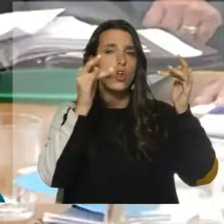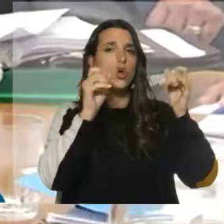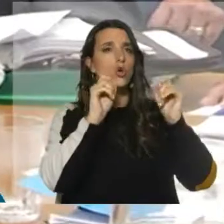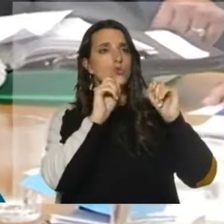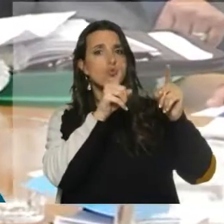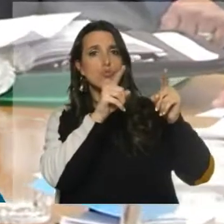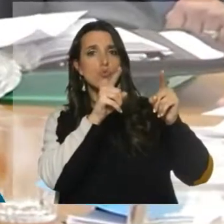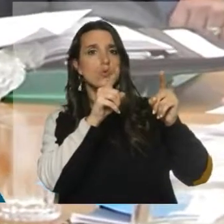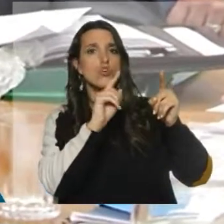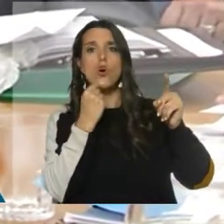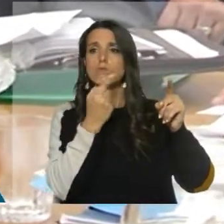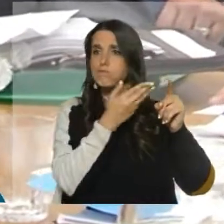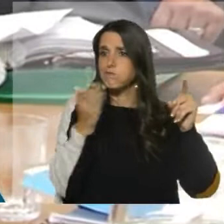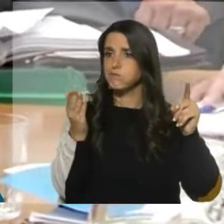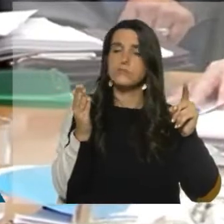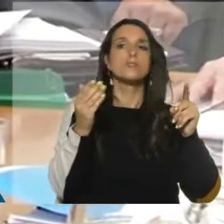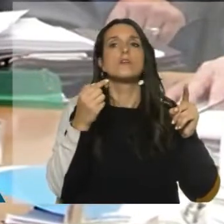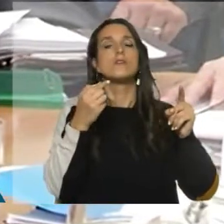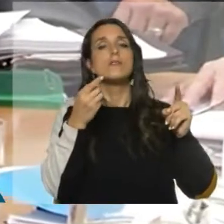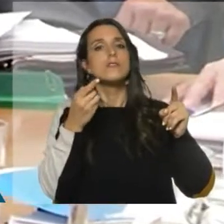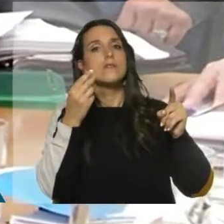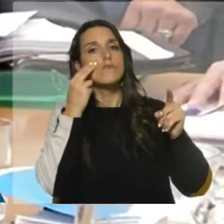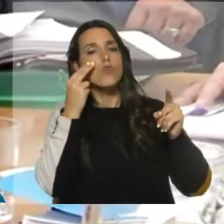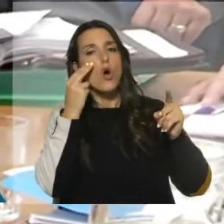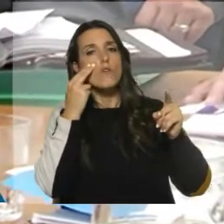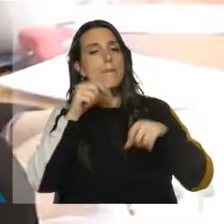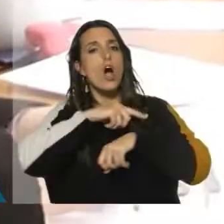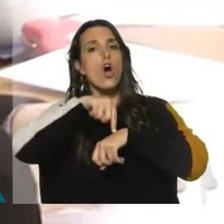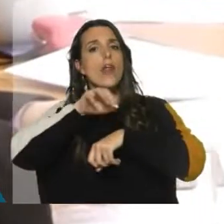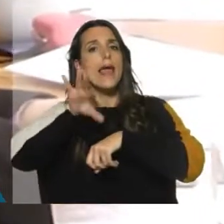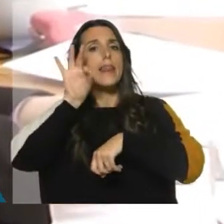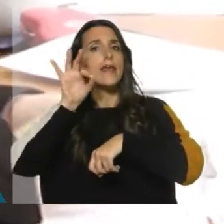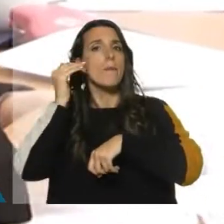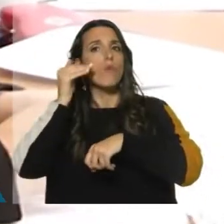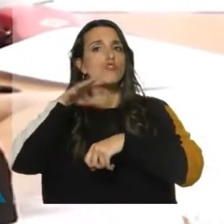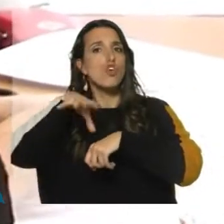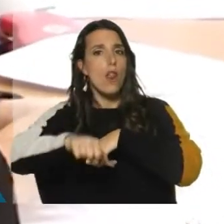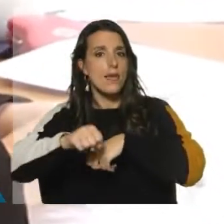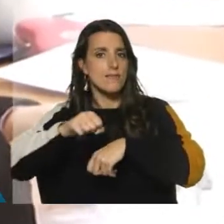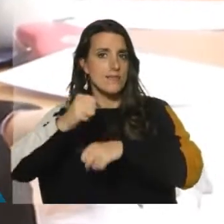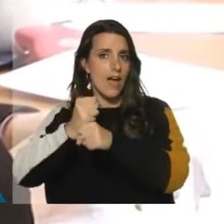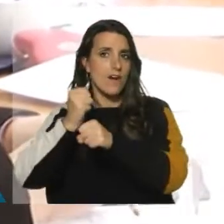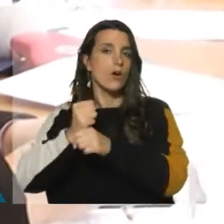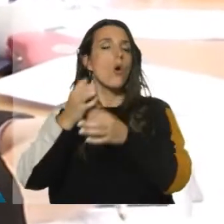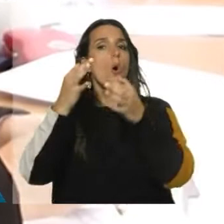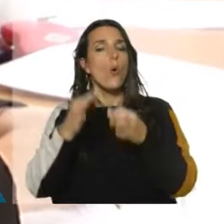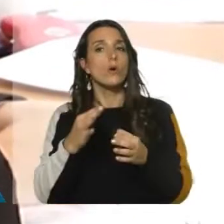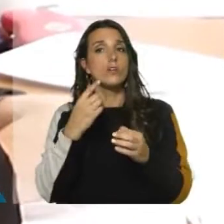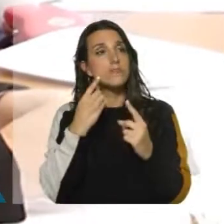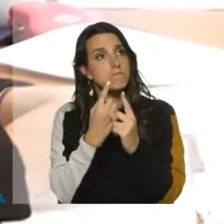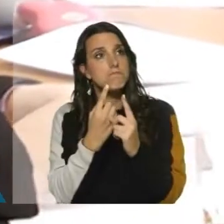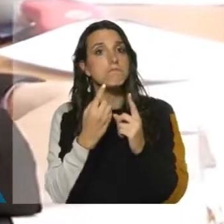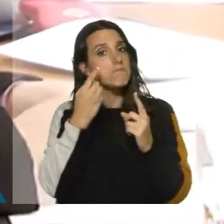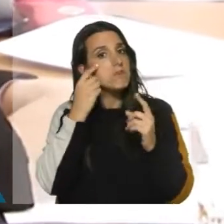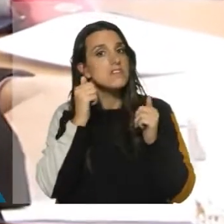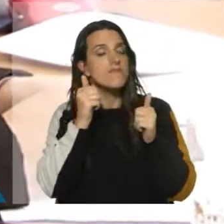propias omisiones, añadió, poniendo en riesgo la elección de horas docentes. No obstante, dijo que el encuentro en principio fue muy auspicioso,